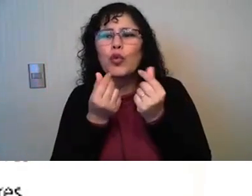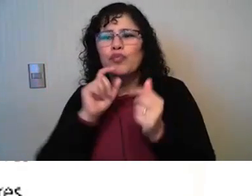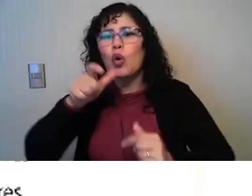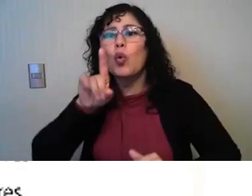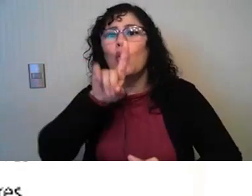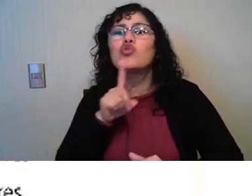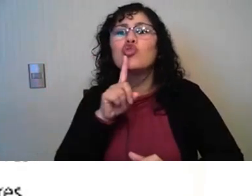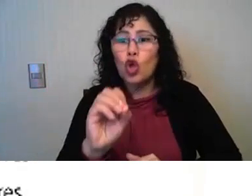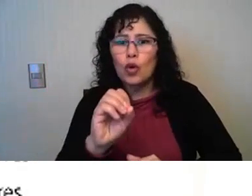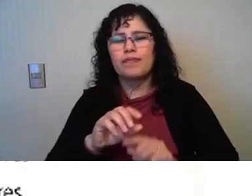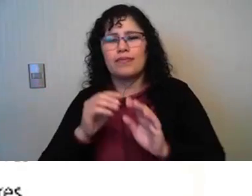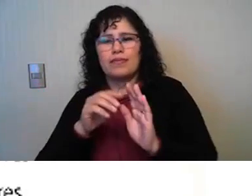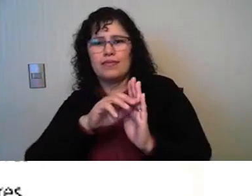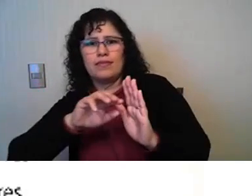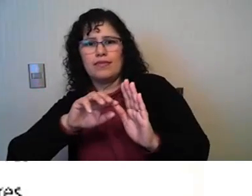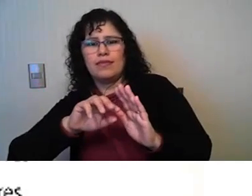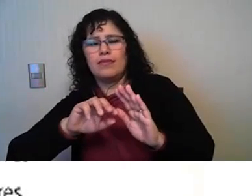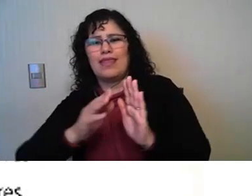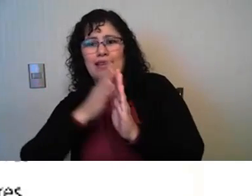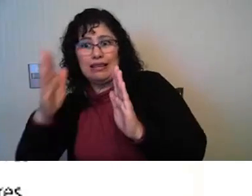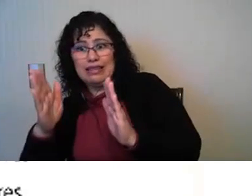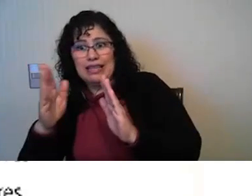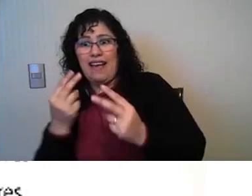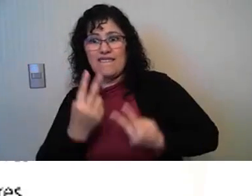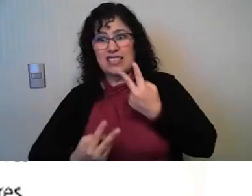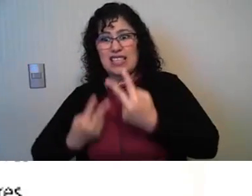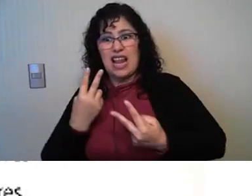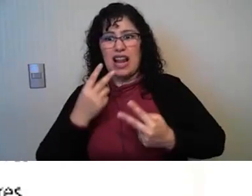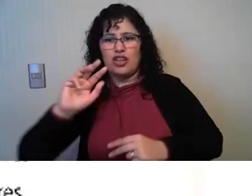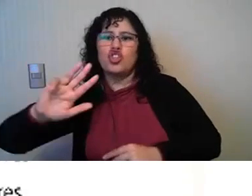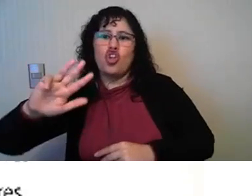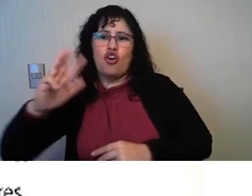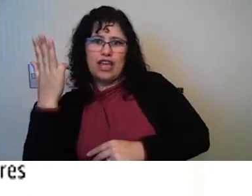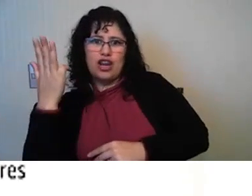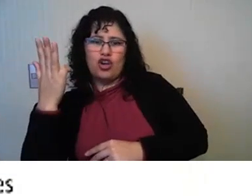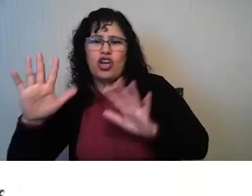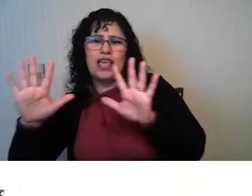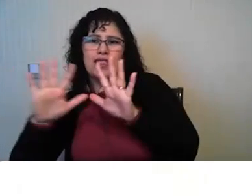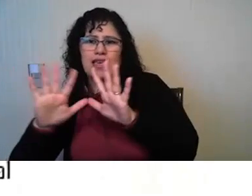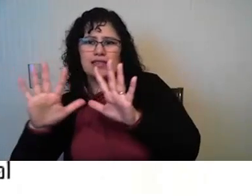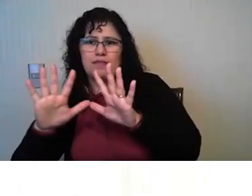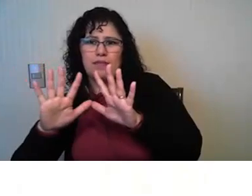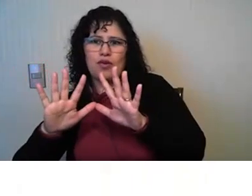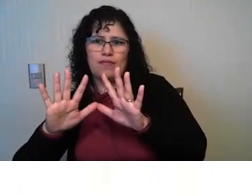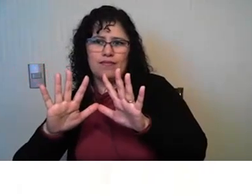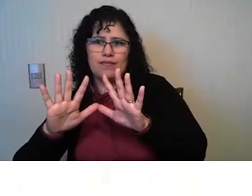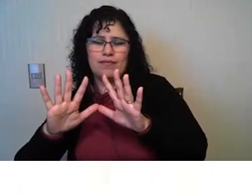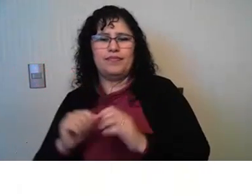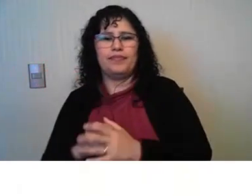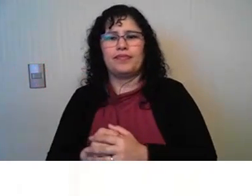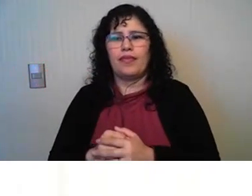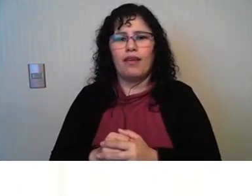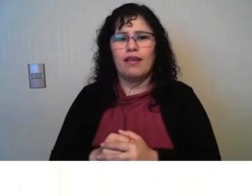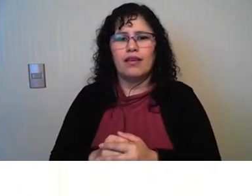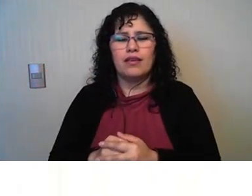décimo, y una para la sensibilidad visceral, solamente el noveno y el décimo par craneano.